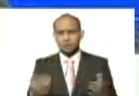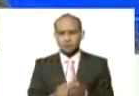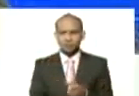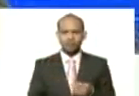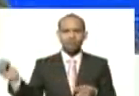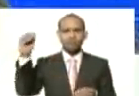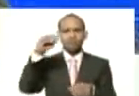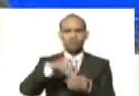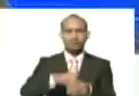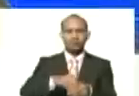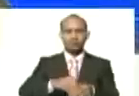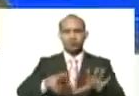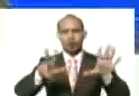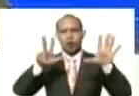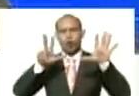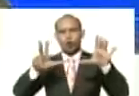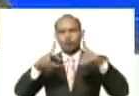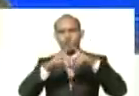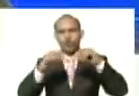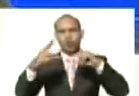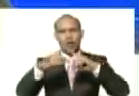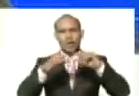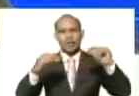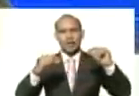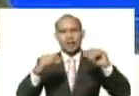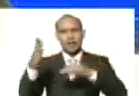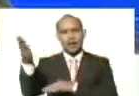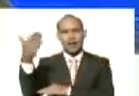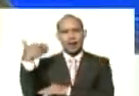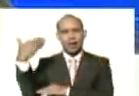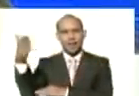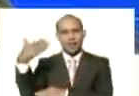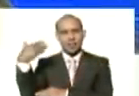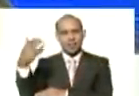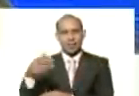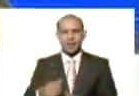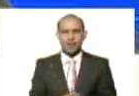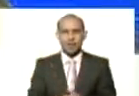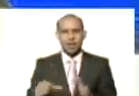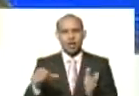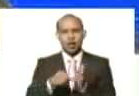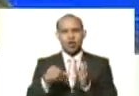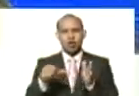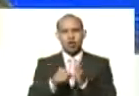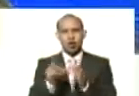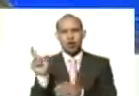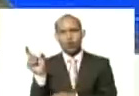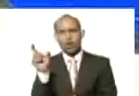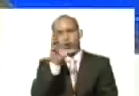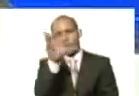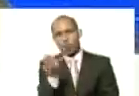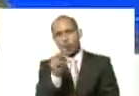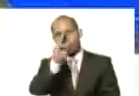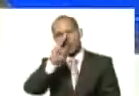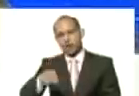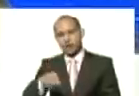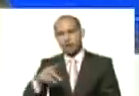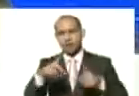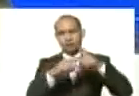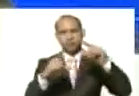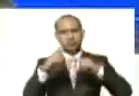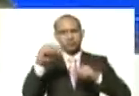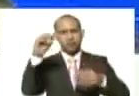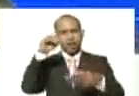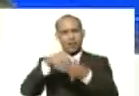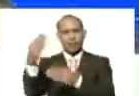agregar la octava estrella de la Guayana venezolana, donde va la Guayana Esequiba, la octava estrella en la